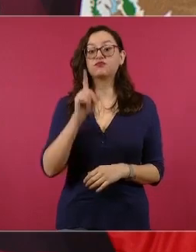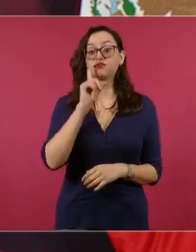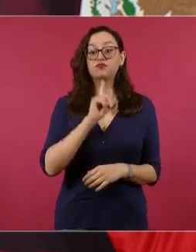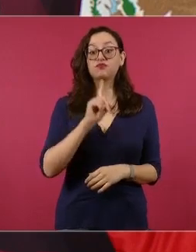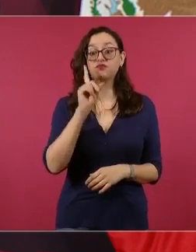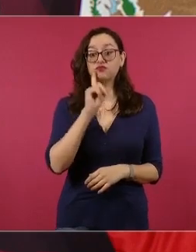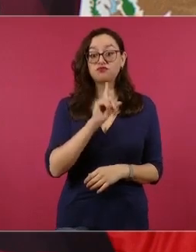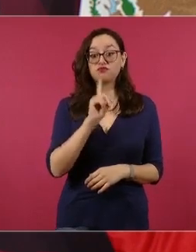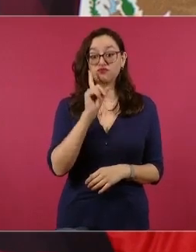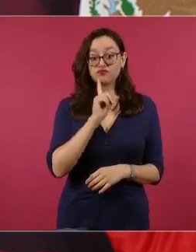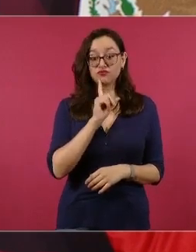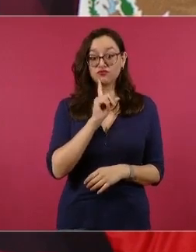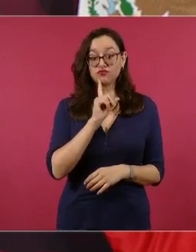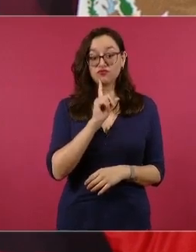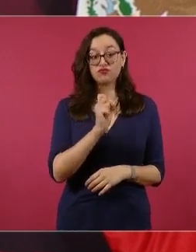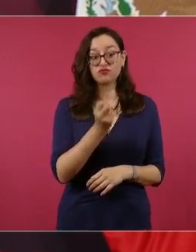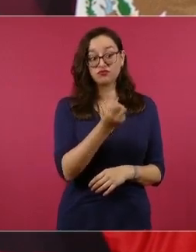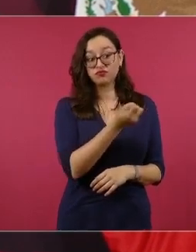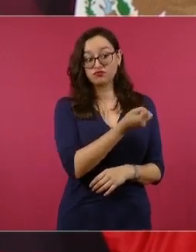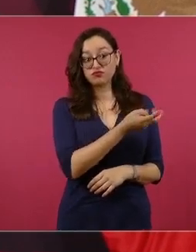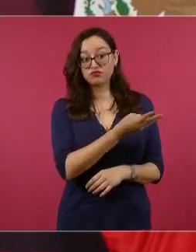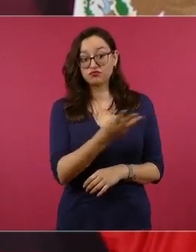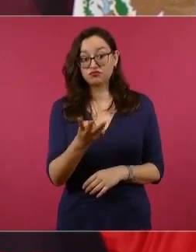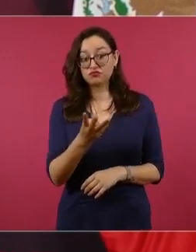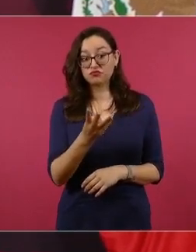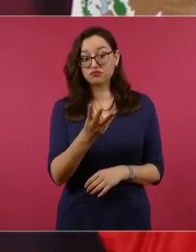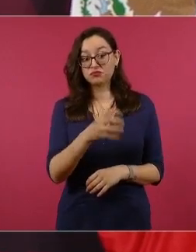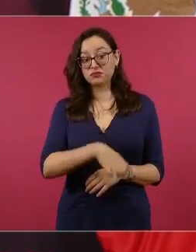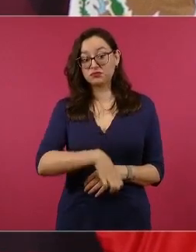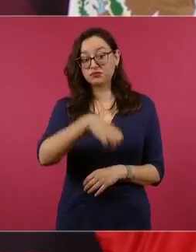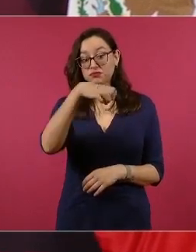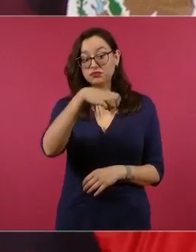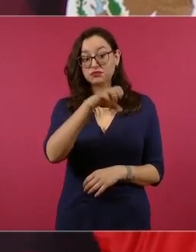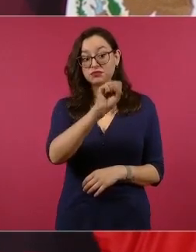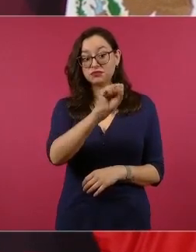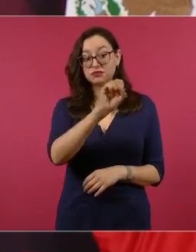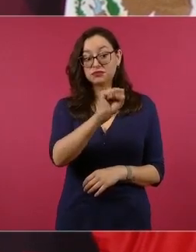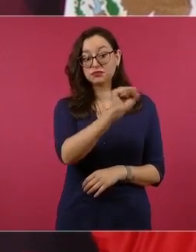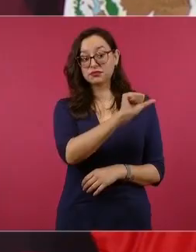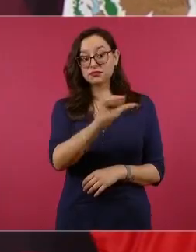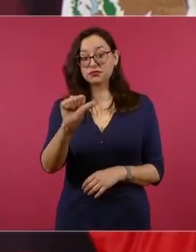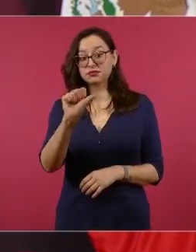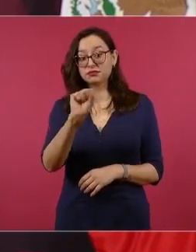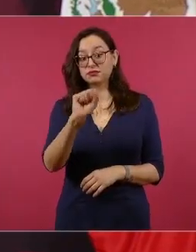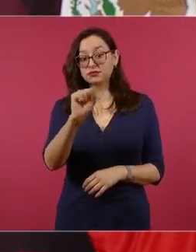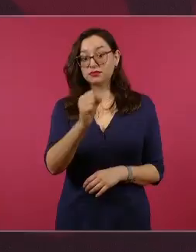tengan pensión de 60 a 64 años.